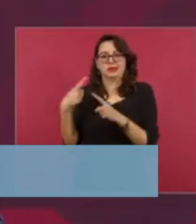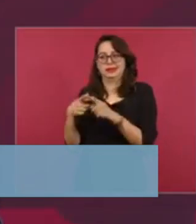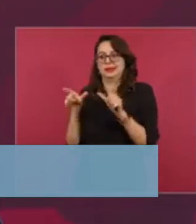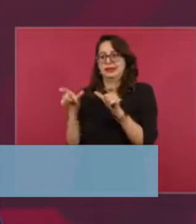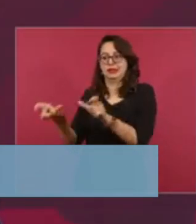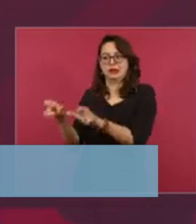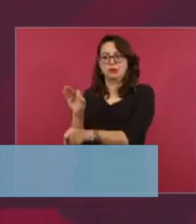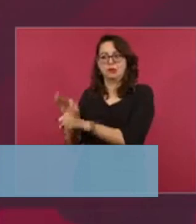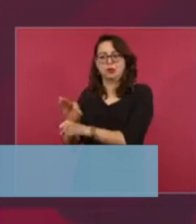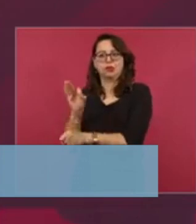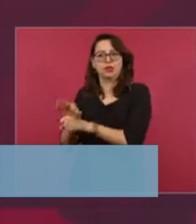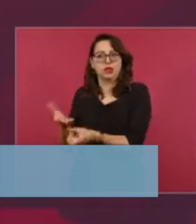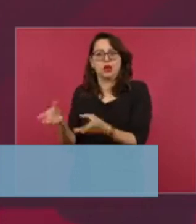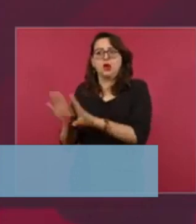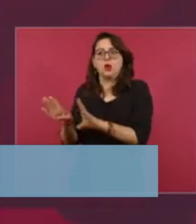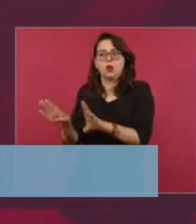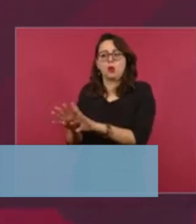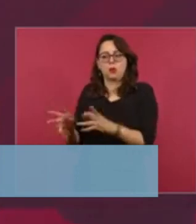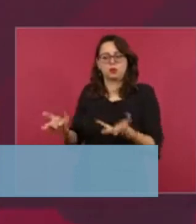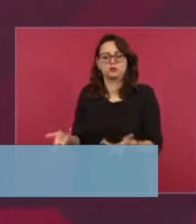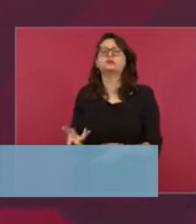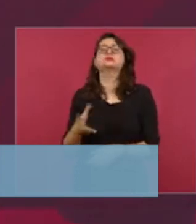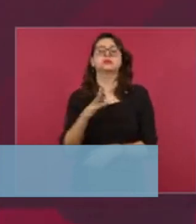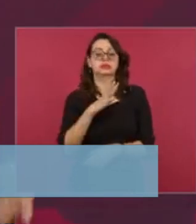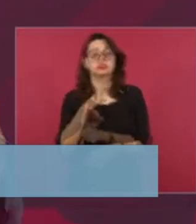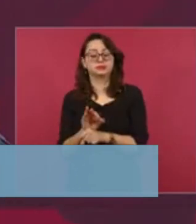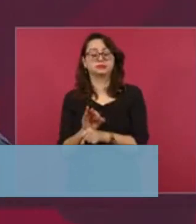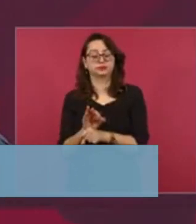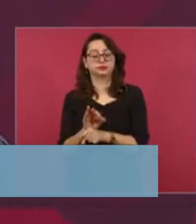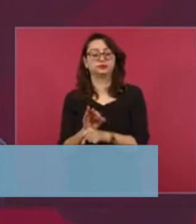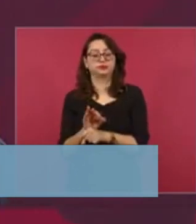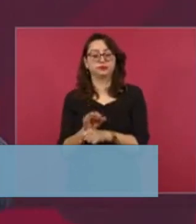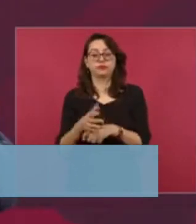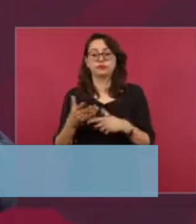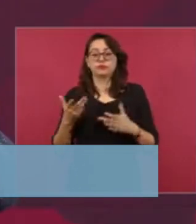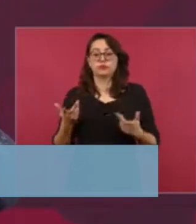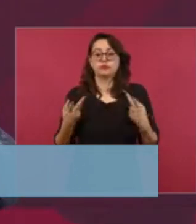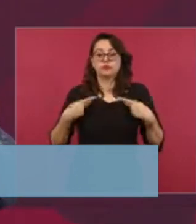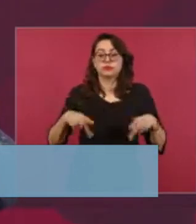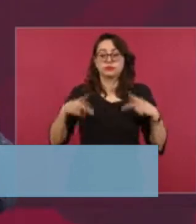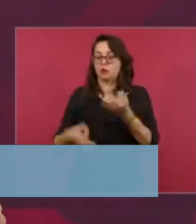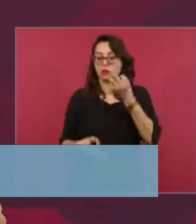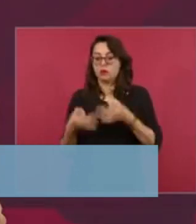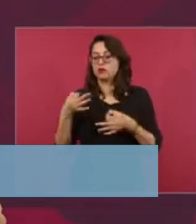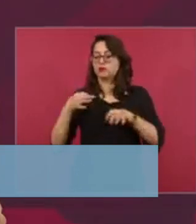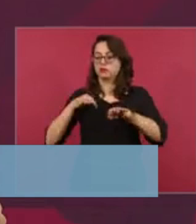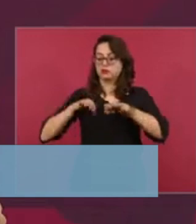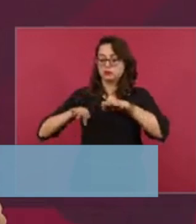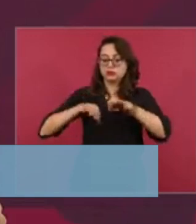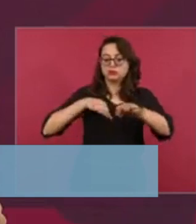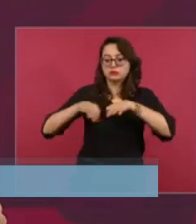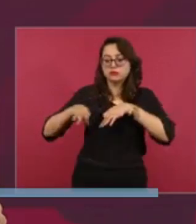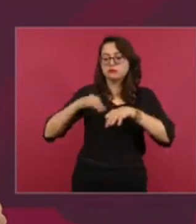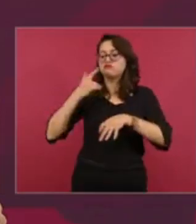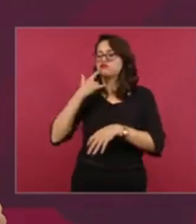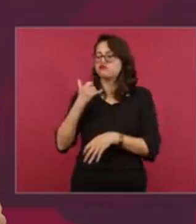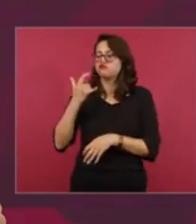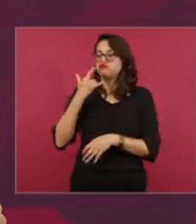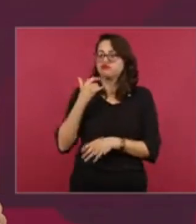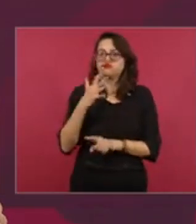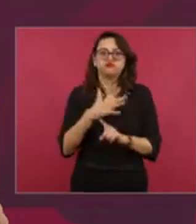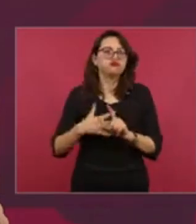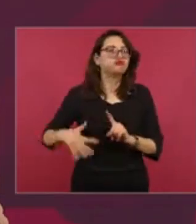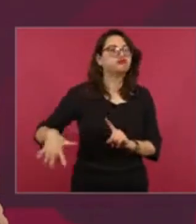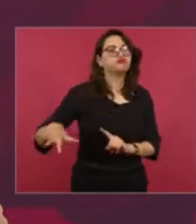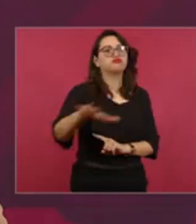hay protección para ellos siempre. Todos los que trabajan para garantizar la paz,